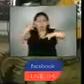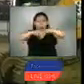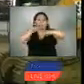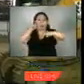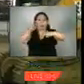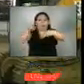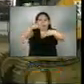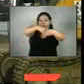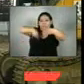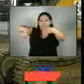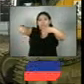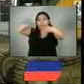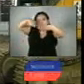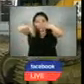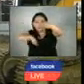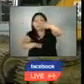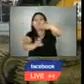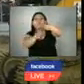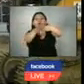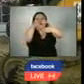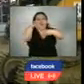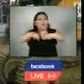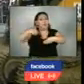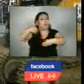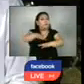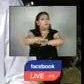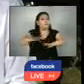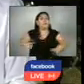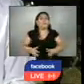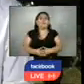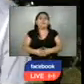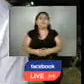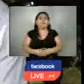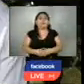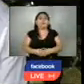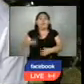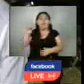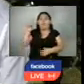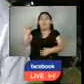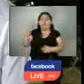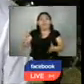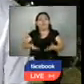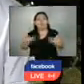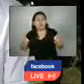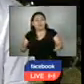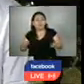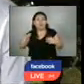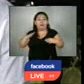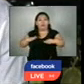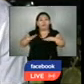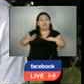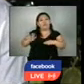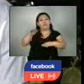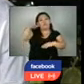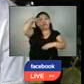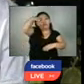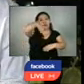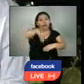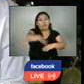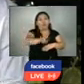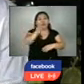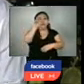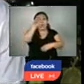desnivel que se tiene previsto finalizar este año. Este paso superior, como mencionaba, consiste en la construcción